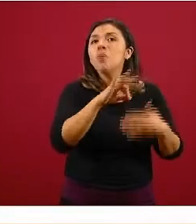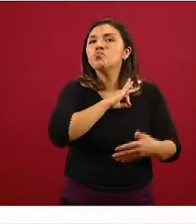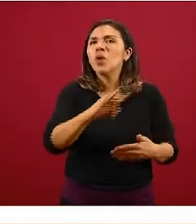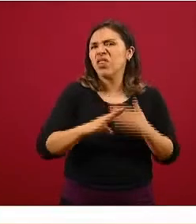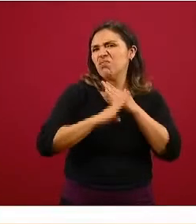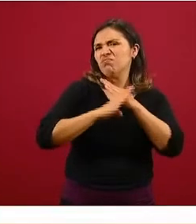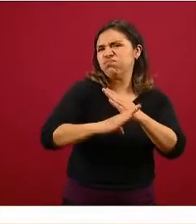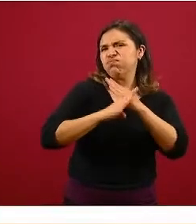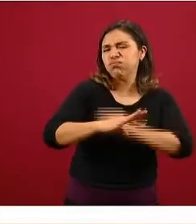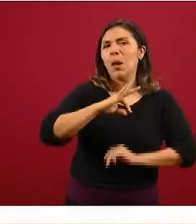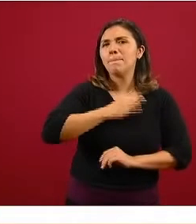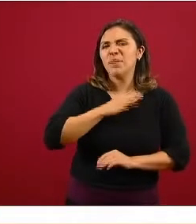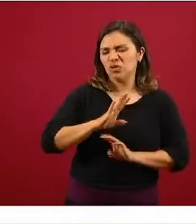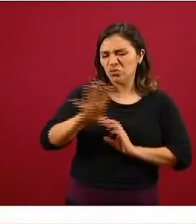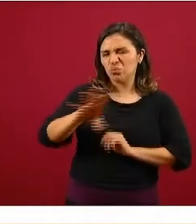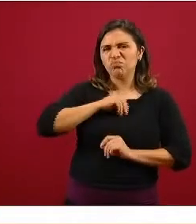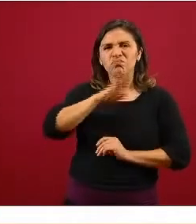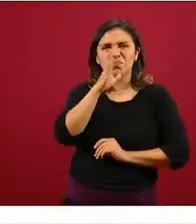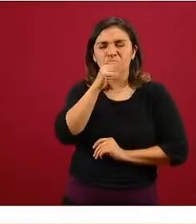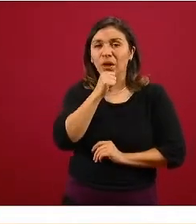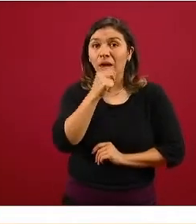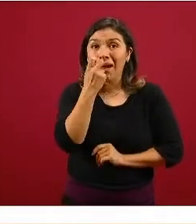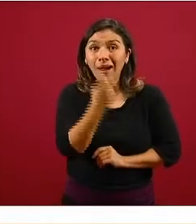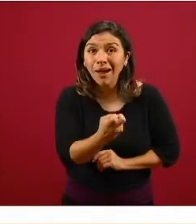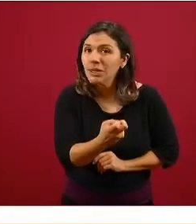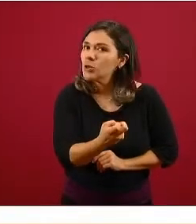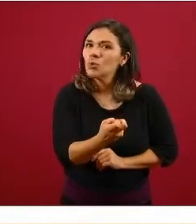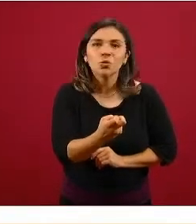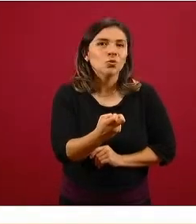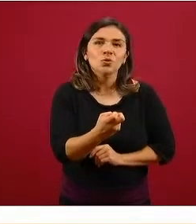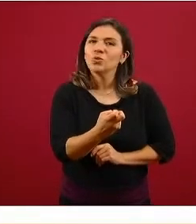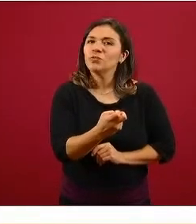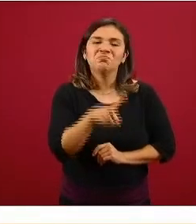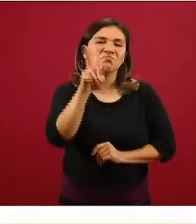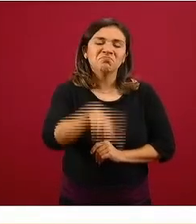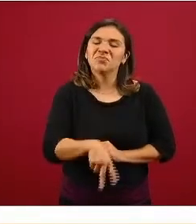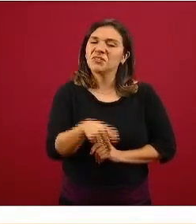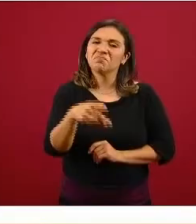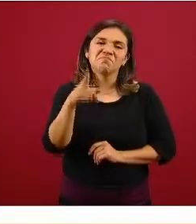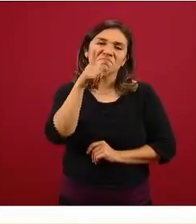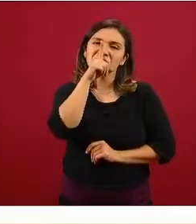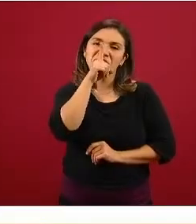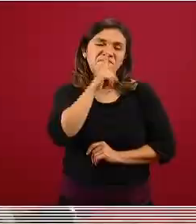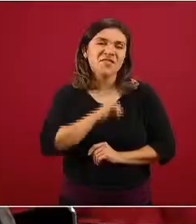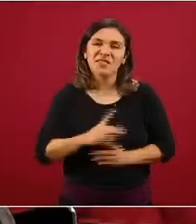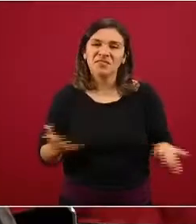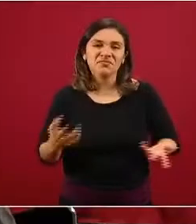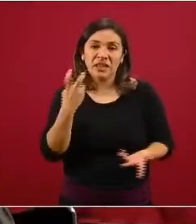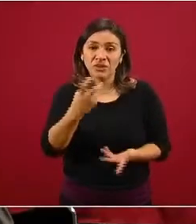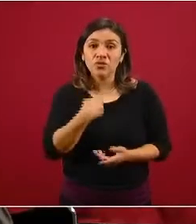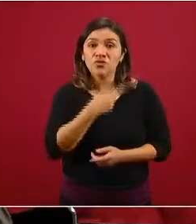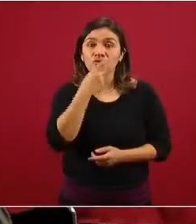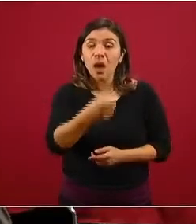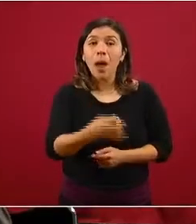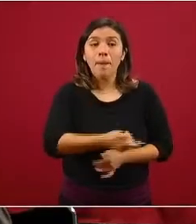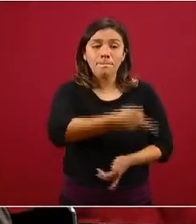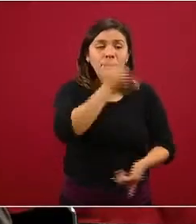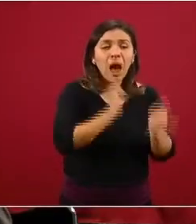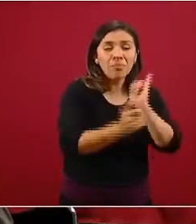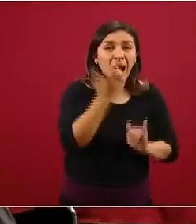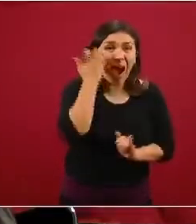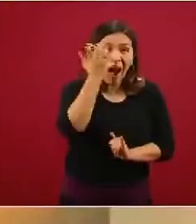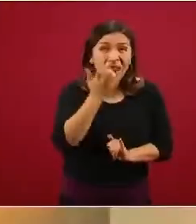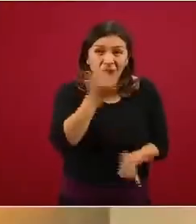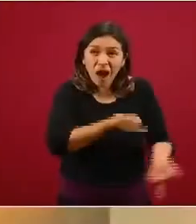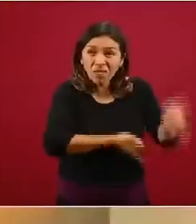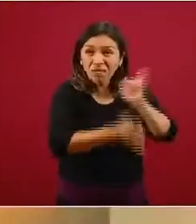inmunidad y resistencia al virus. Esto es totalmente falso. Como ya lo hemos dicho, el consumo excesivo de